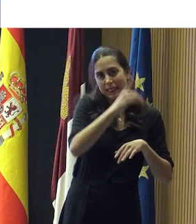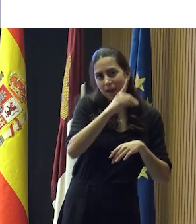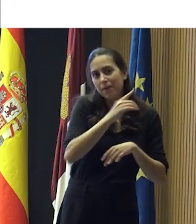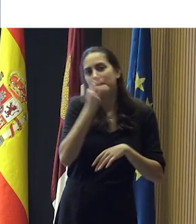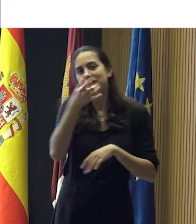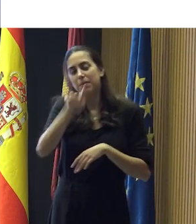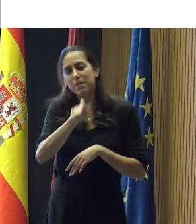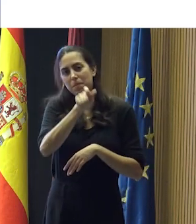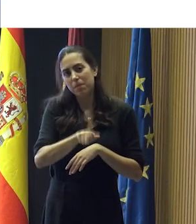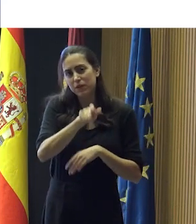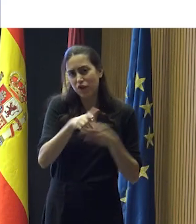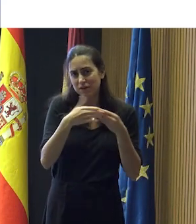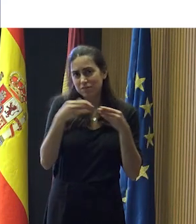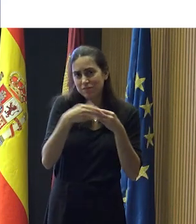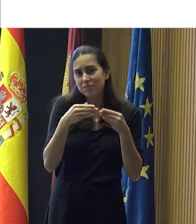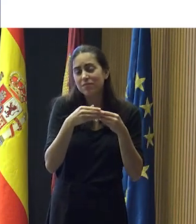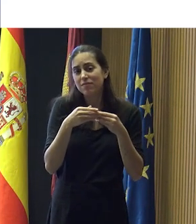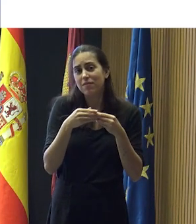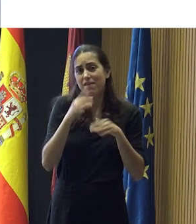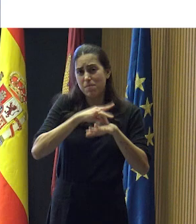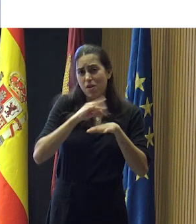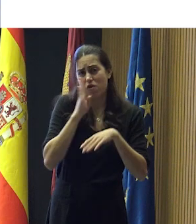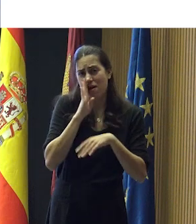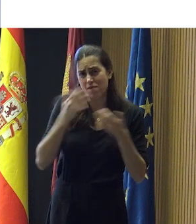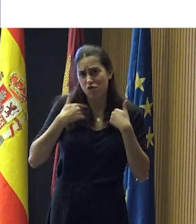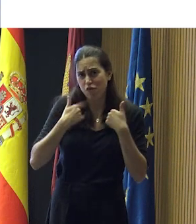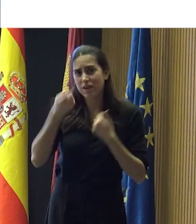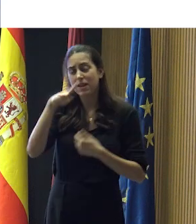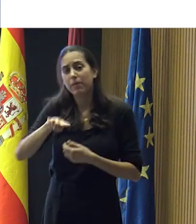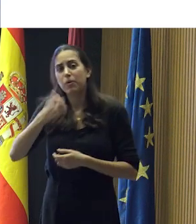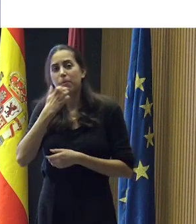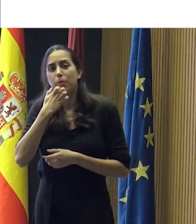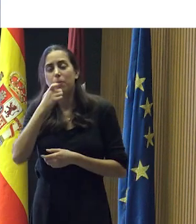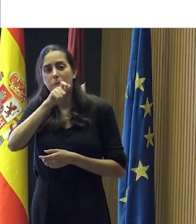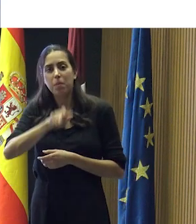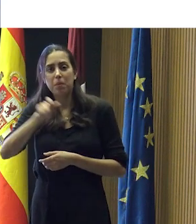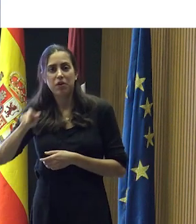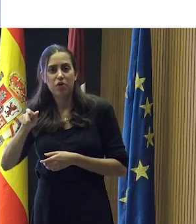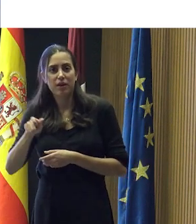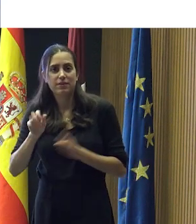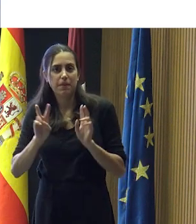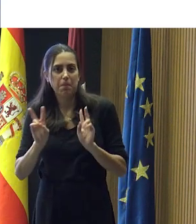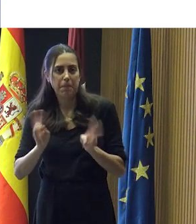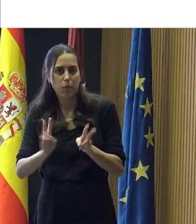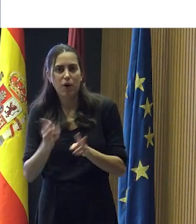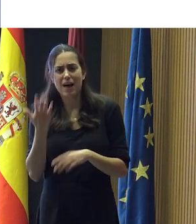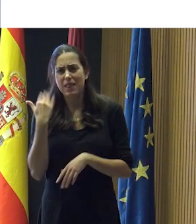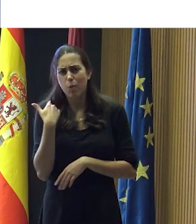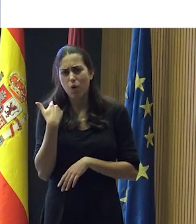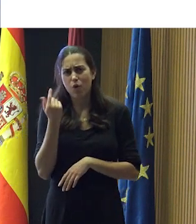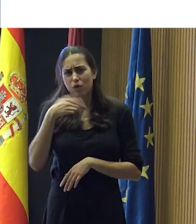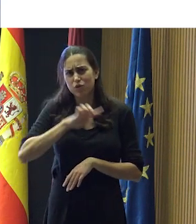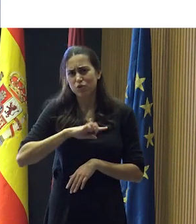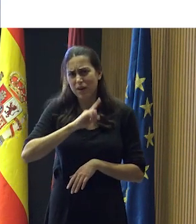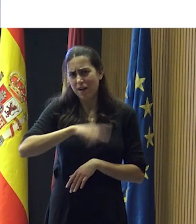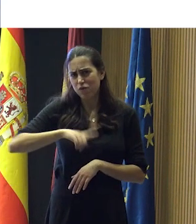de pacientes de glioblastoma y también hemos desarrollado diversos modelos in vivo. El más reciente que hemos puesto a punto de hace